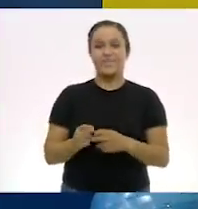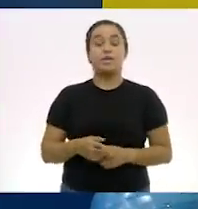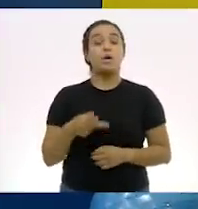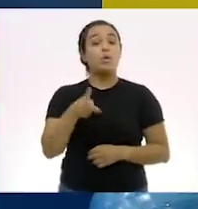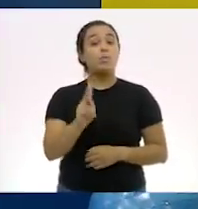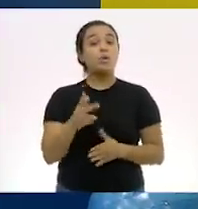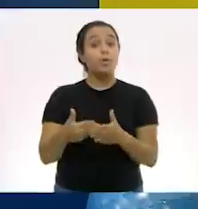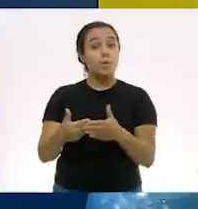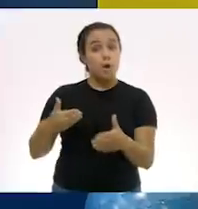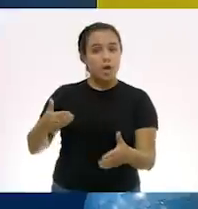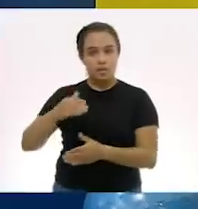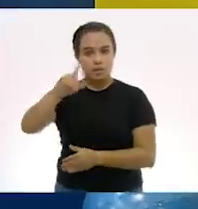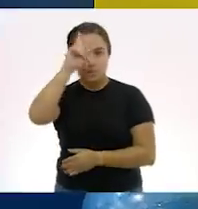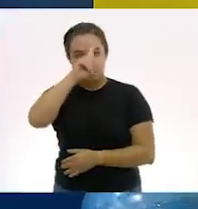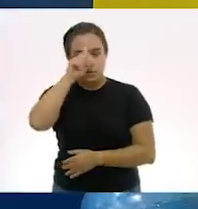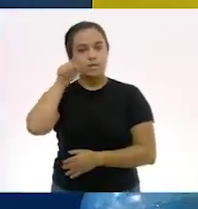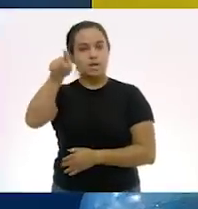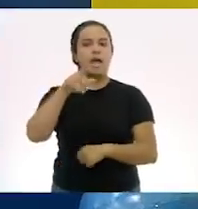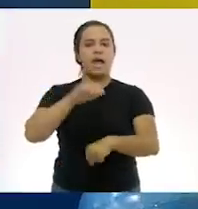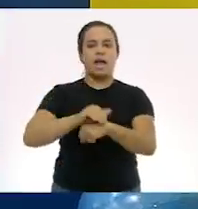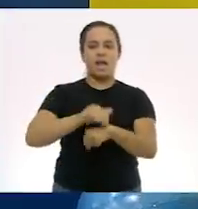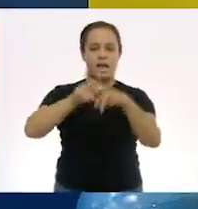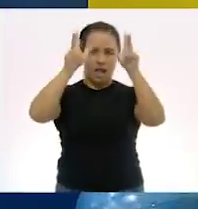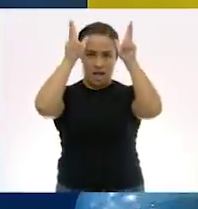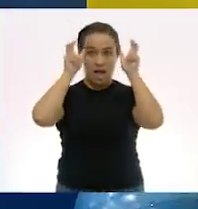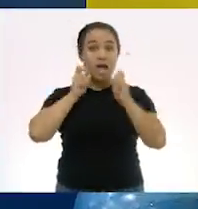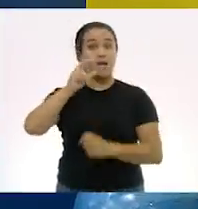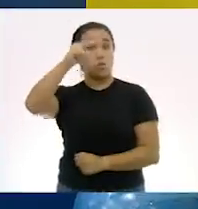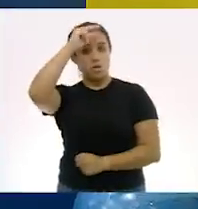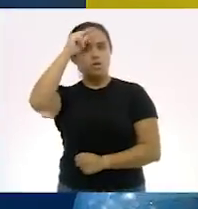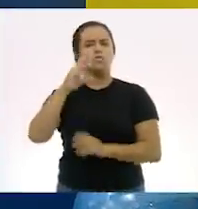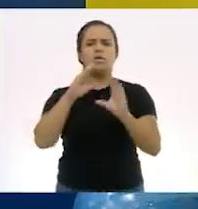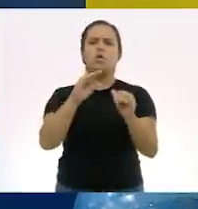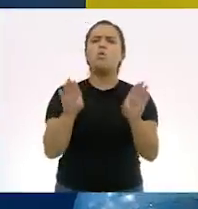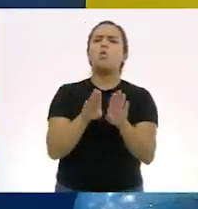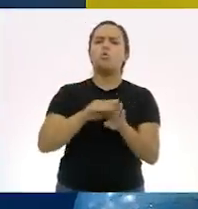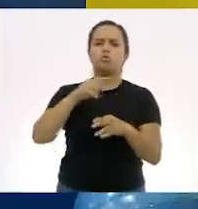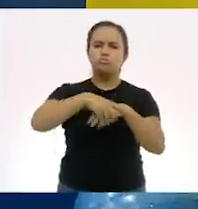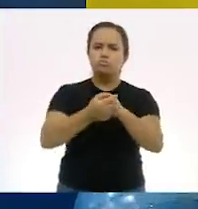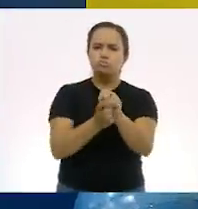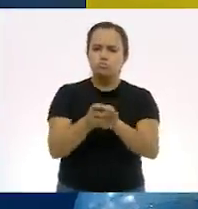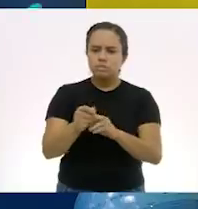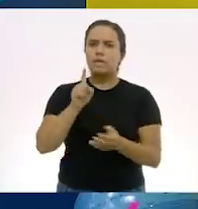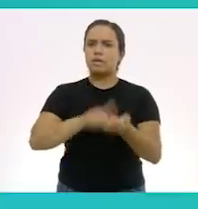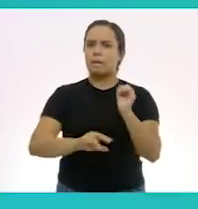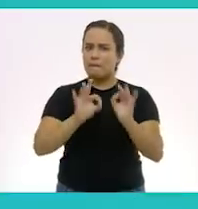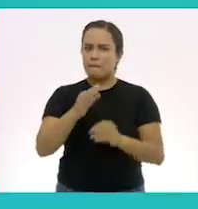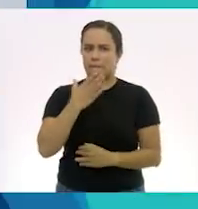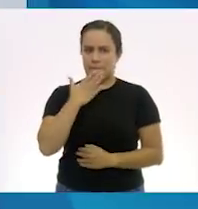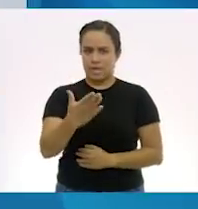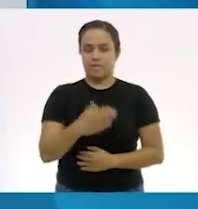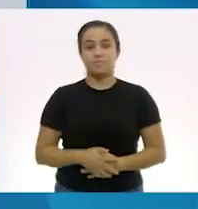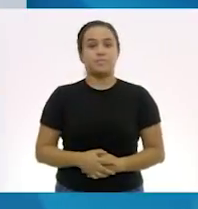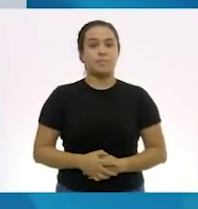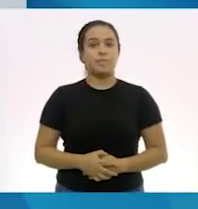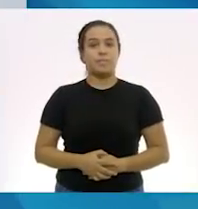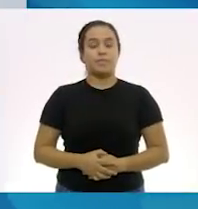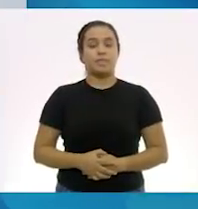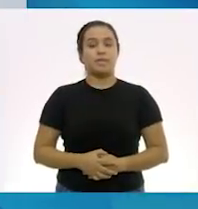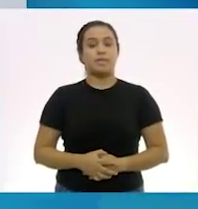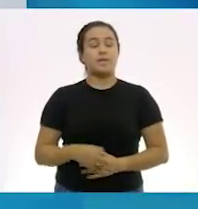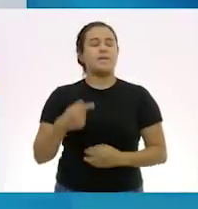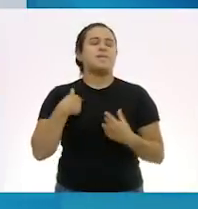divertirnos desde nuestros hogares. Y hoy nos acompaña el maestro Omar Morales. Maestro Omar, ¿cómo estamos? Muy bien, ¿tú cómo te